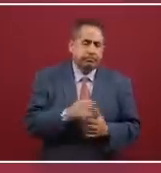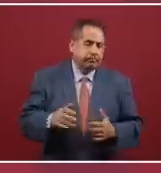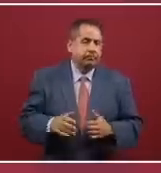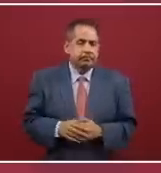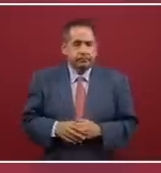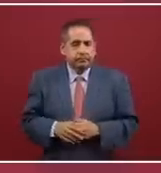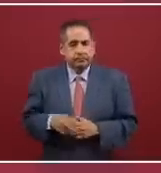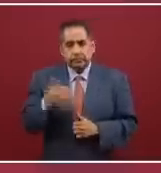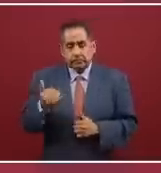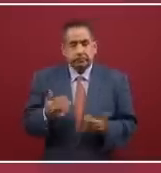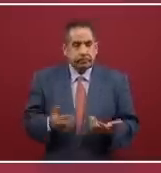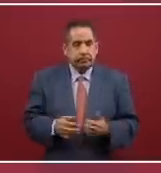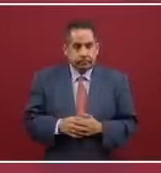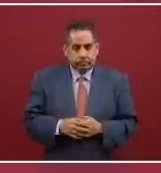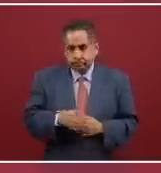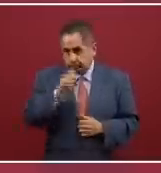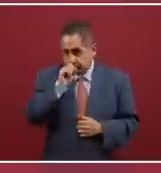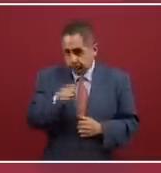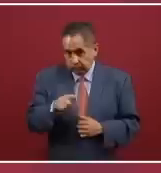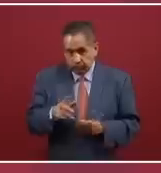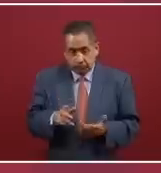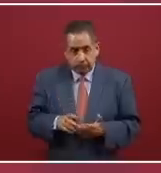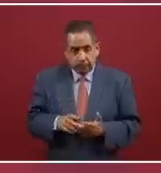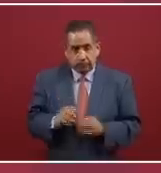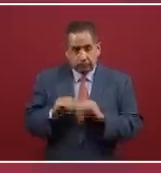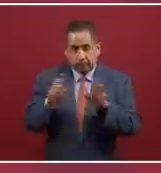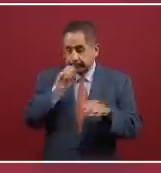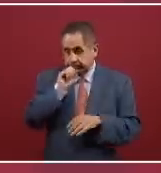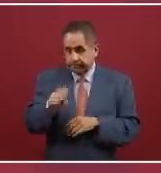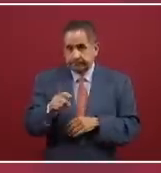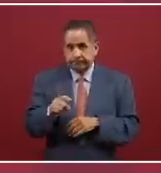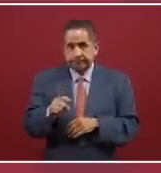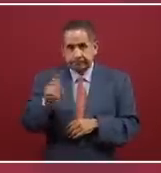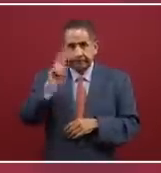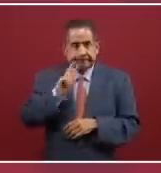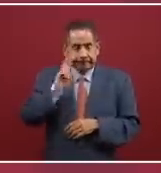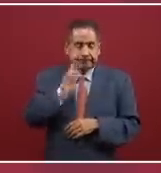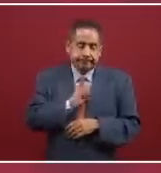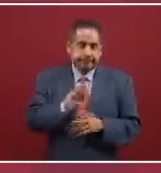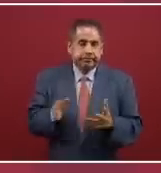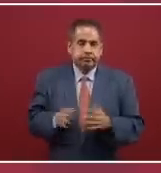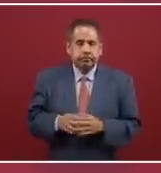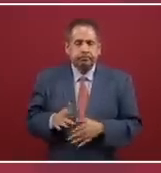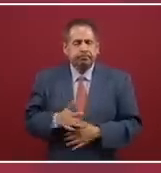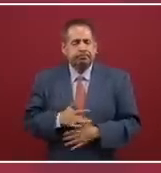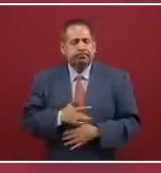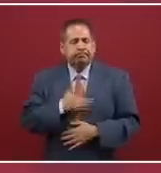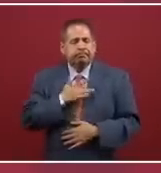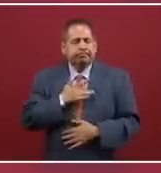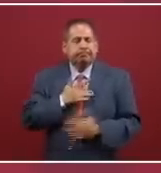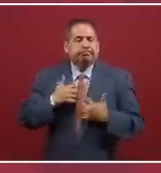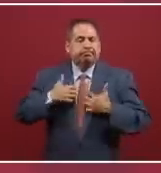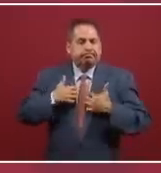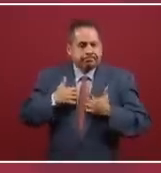y vamos también desde luego a tratar con humanismo